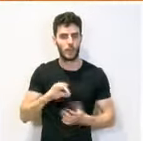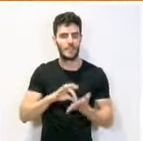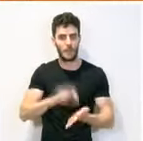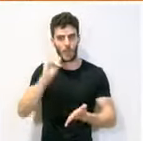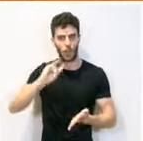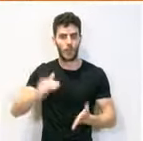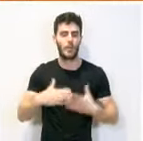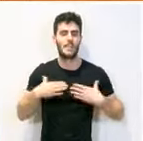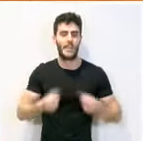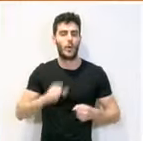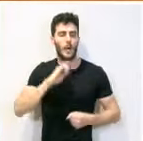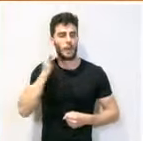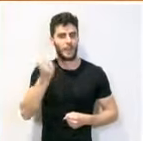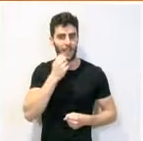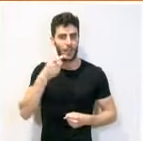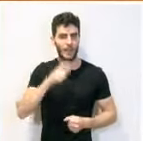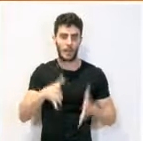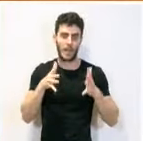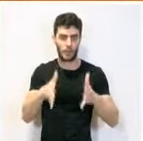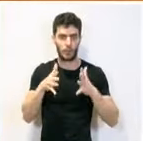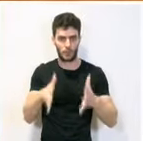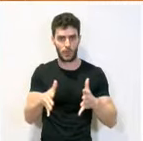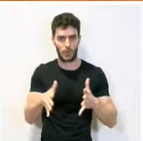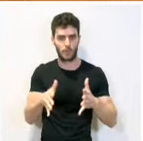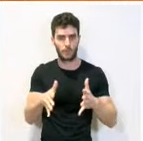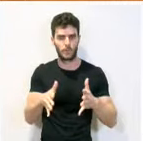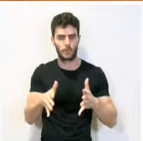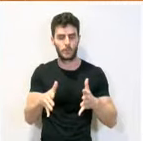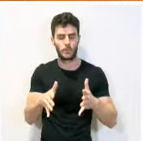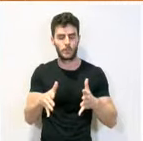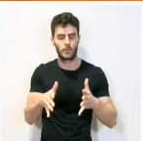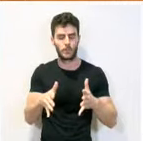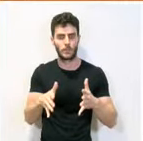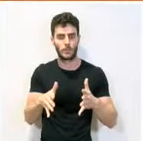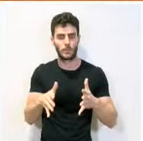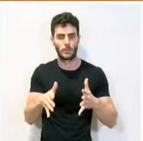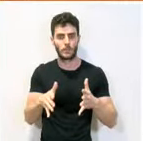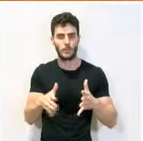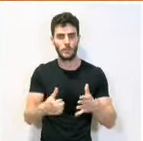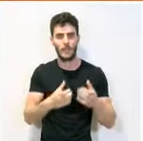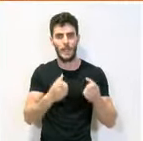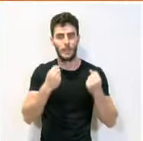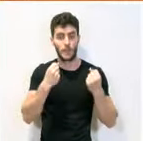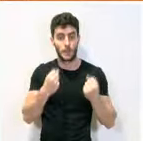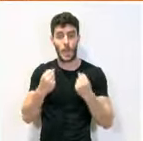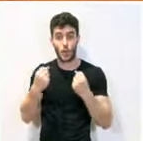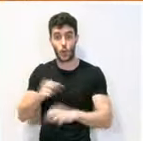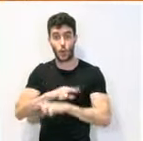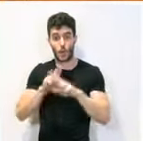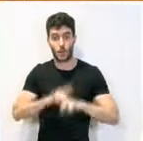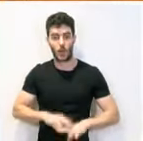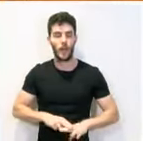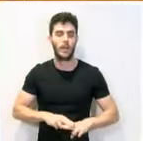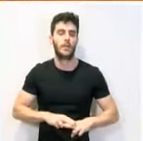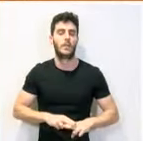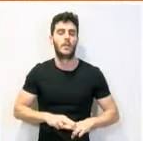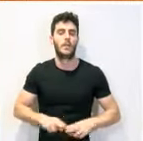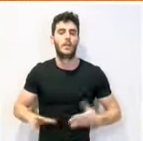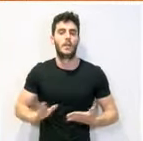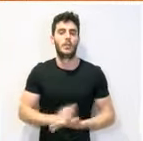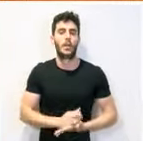la reivindicación y la recomendación de todas las instituciones internacionales, no es